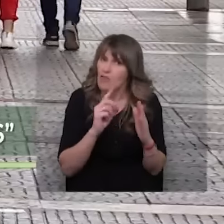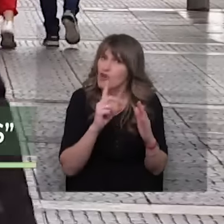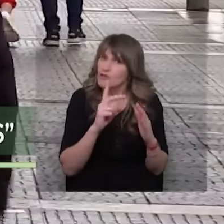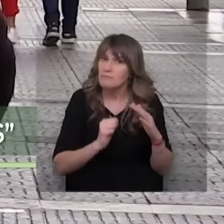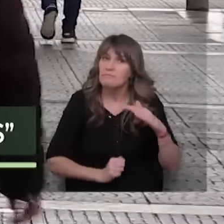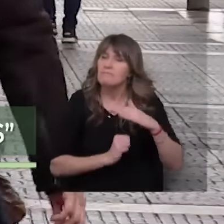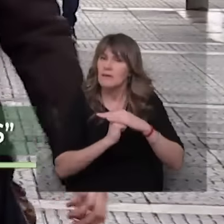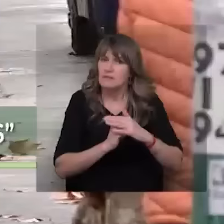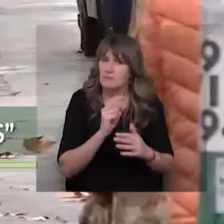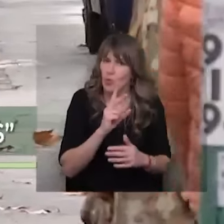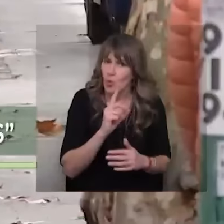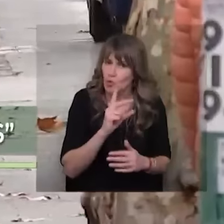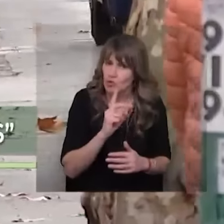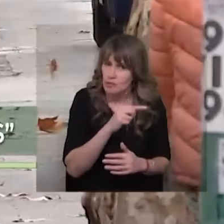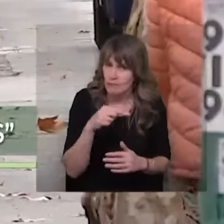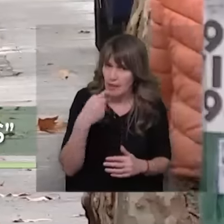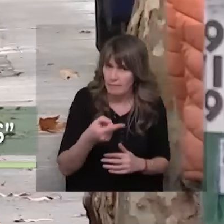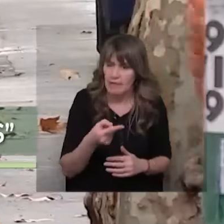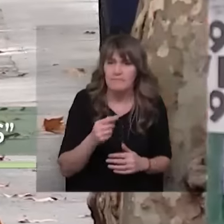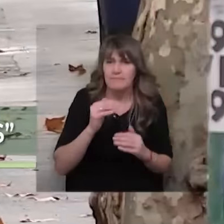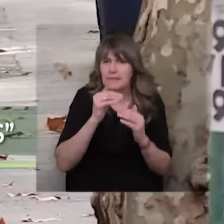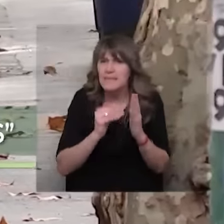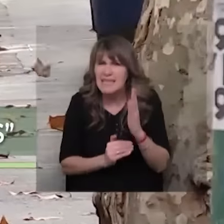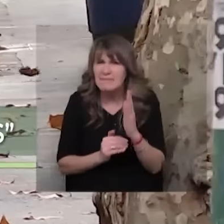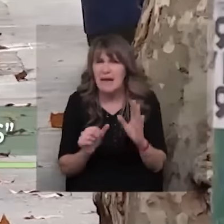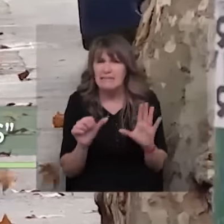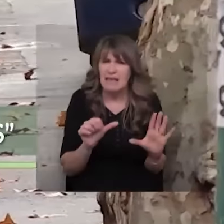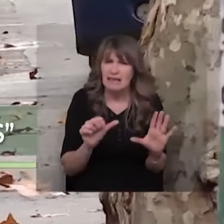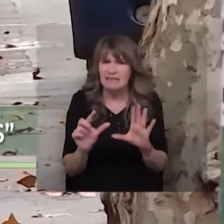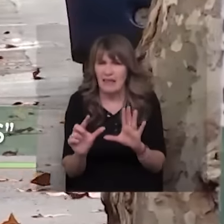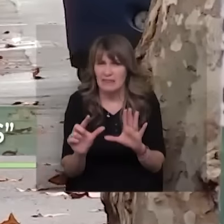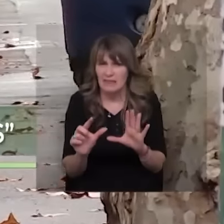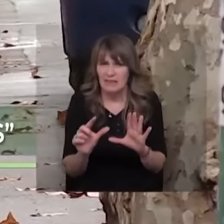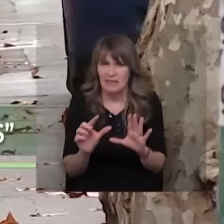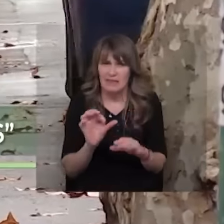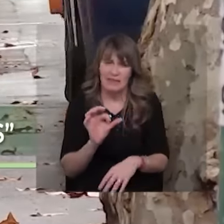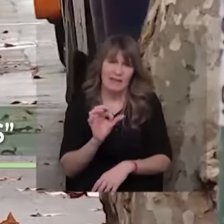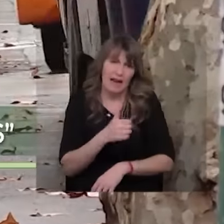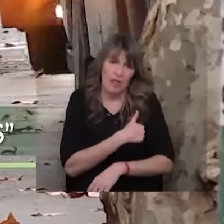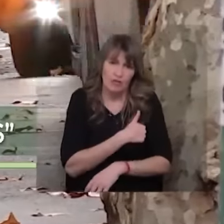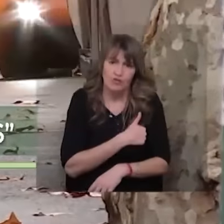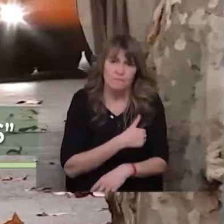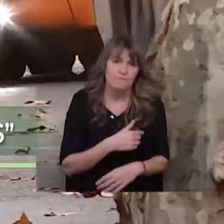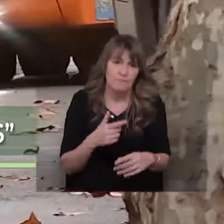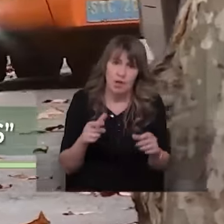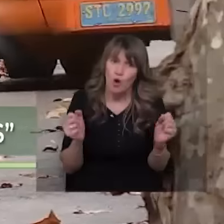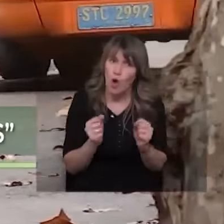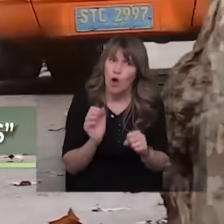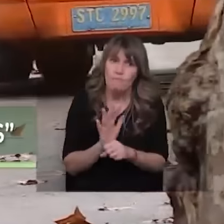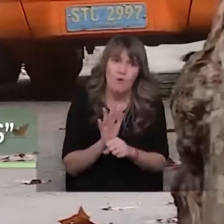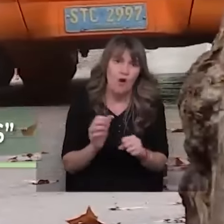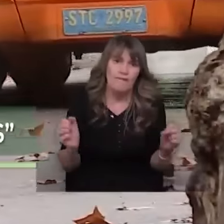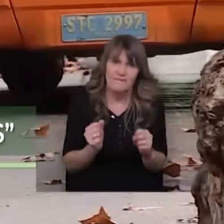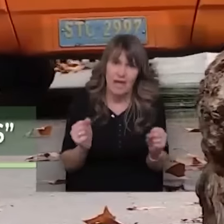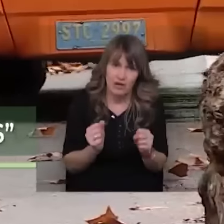como temperaturas máximas y mínimas de montevido de unos 6 7 gr o sea tiempo típicamente invernal para el comienzo de la